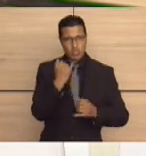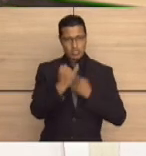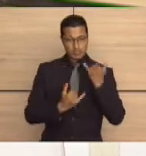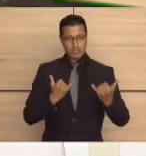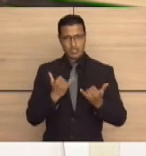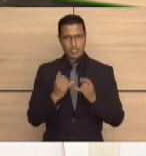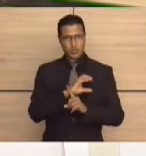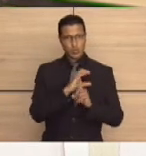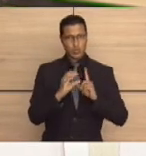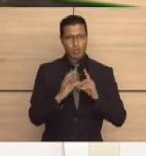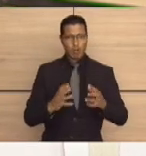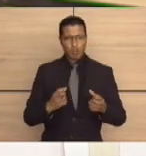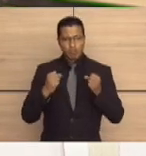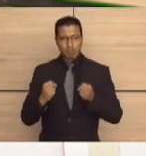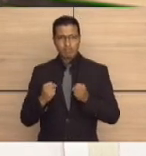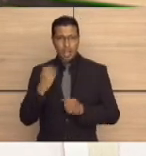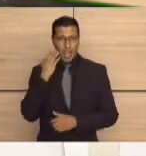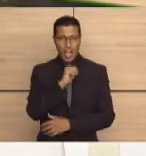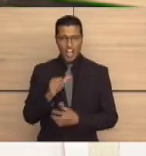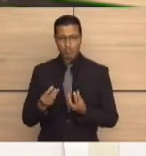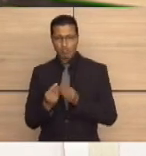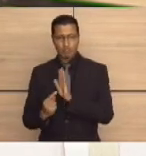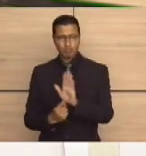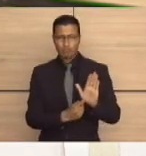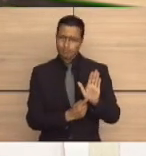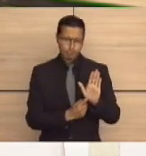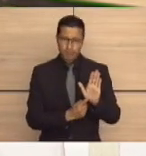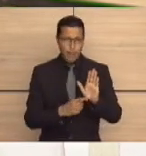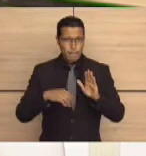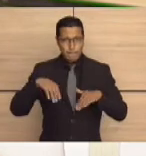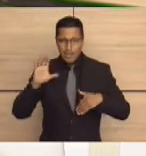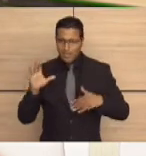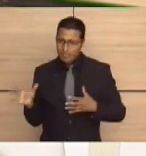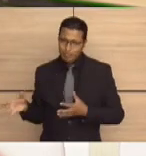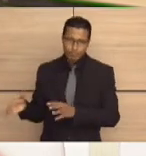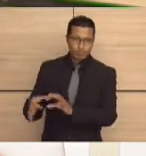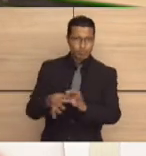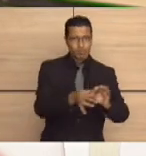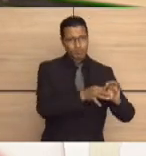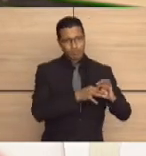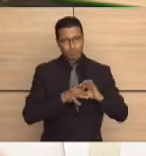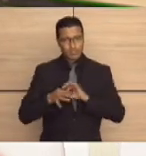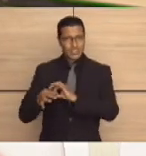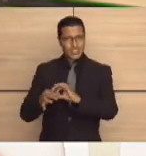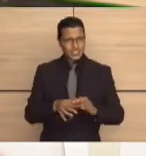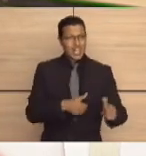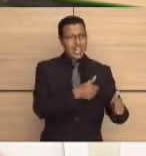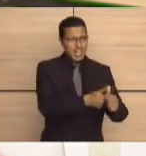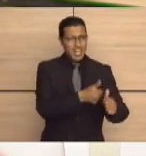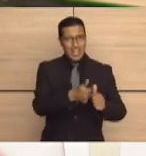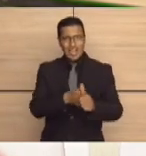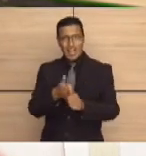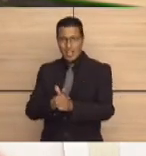un empoderamiento femenino, sino una conciencia colectiva en cada uno de los mis